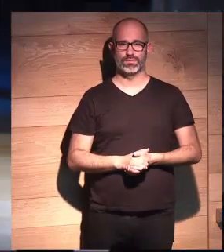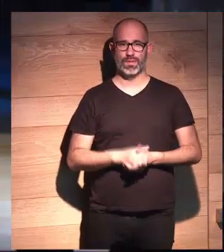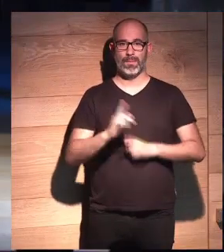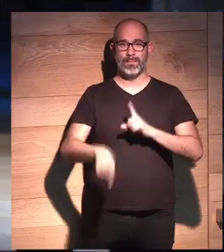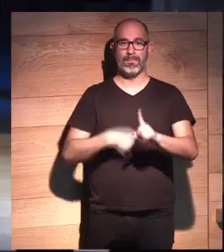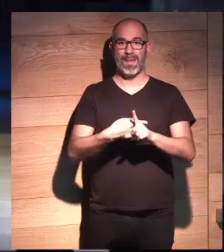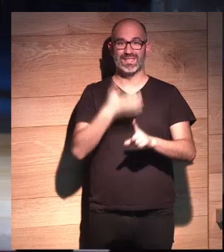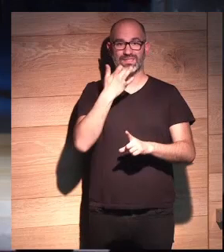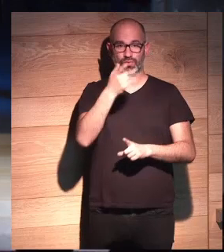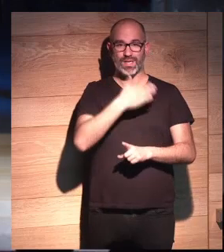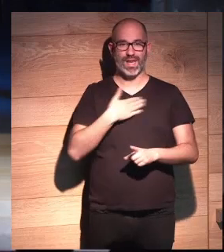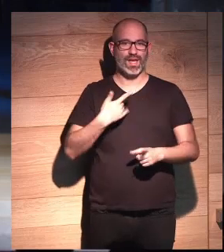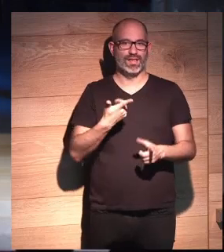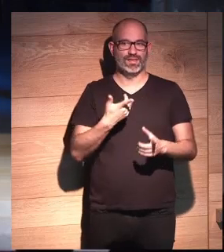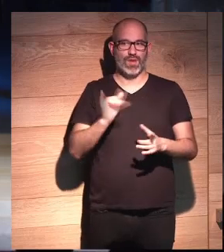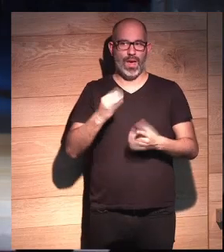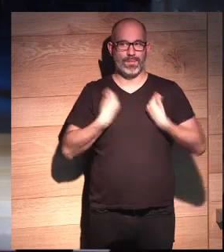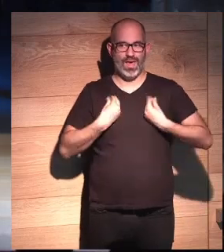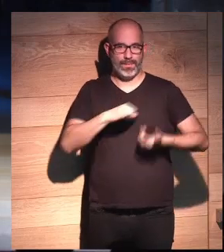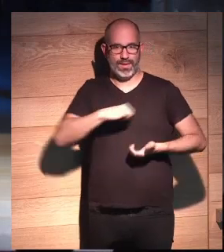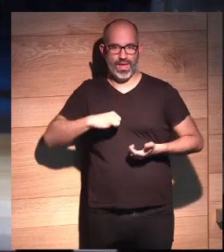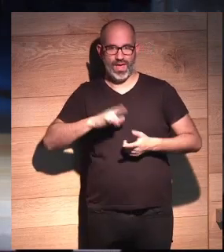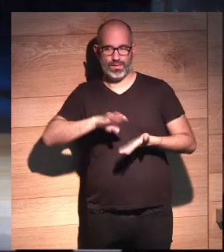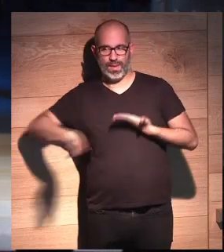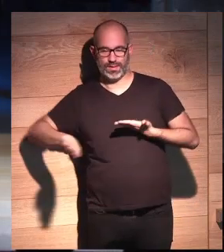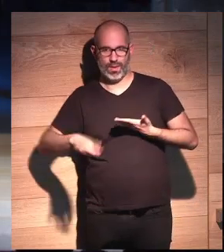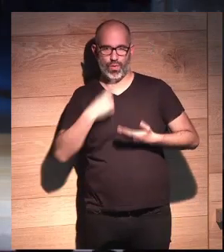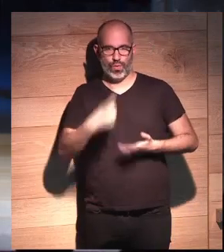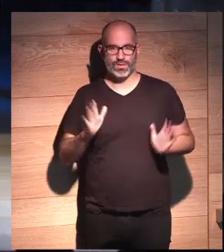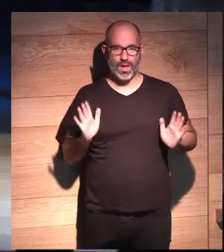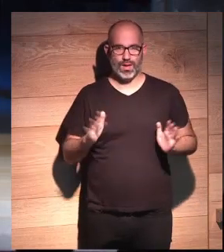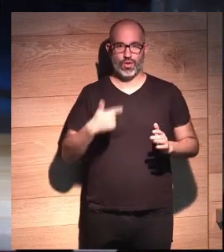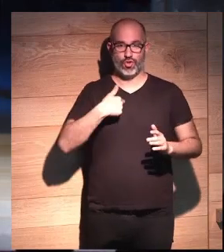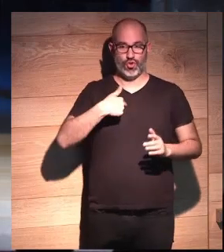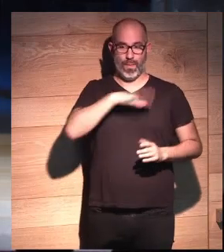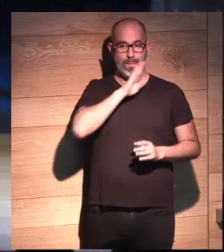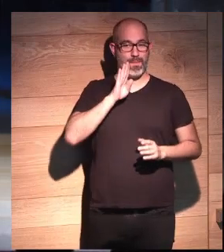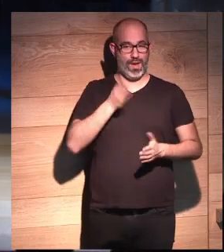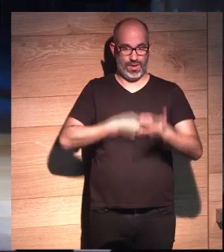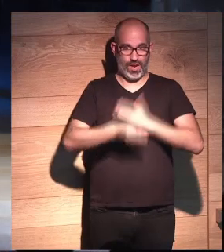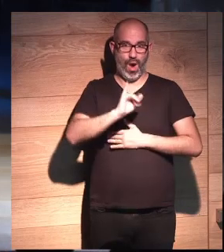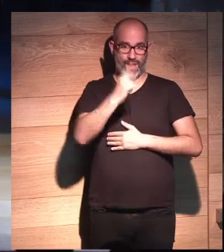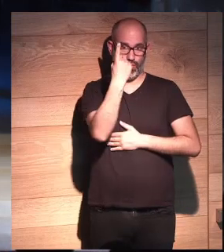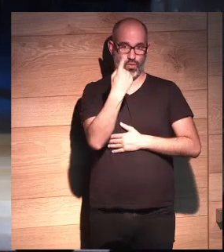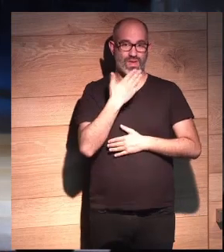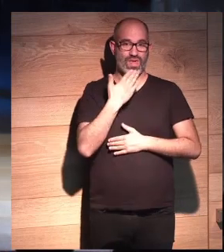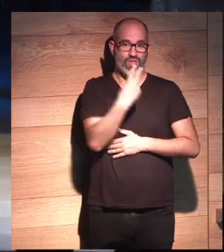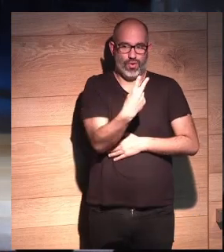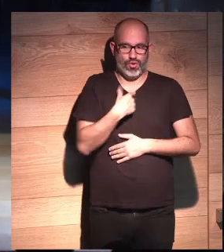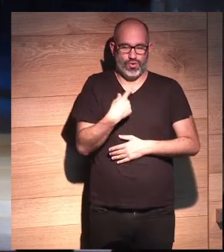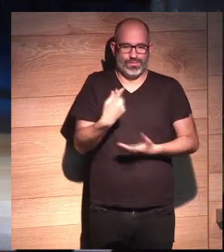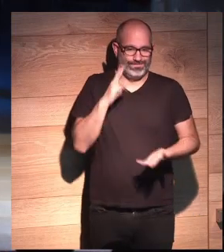Y más si quieres tener una vida aparte. En este caso, yo como madre de un niño de 2 años me